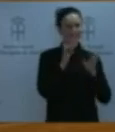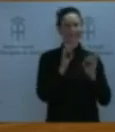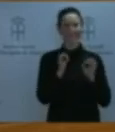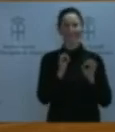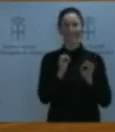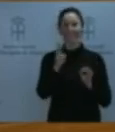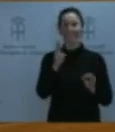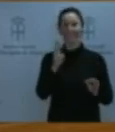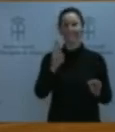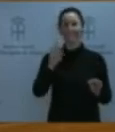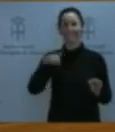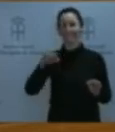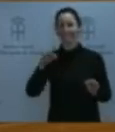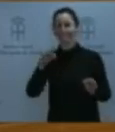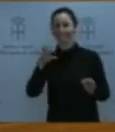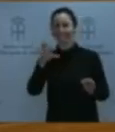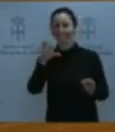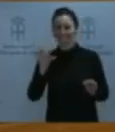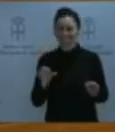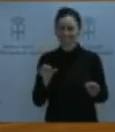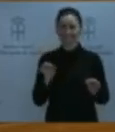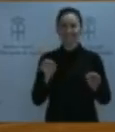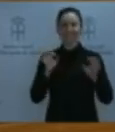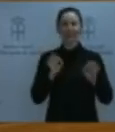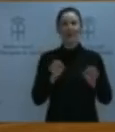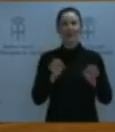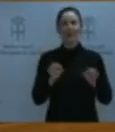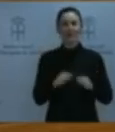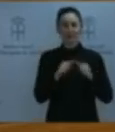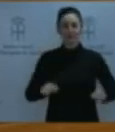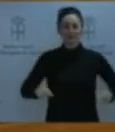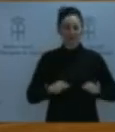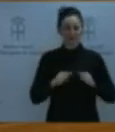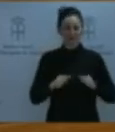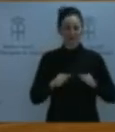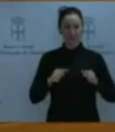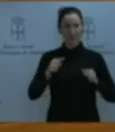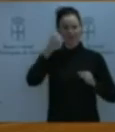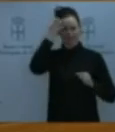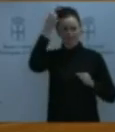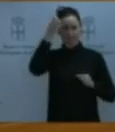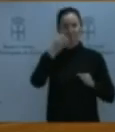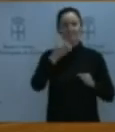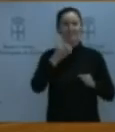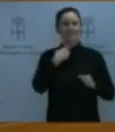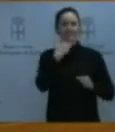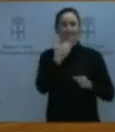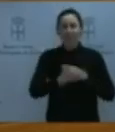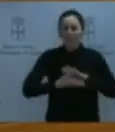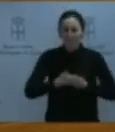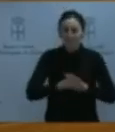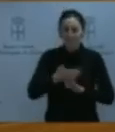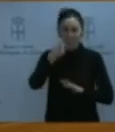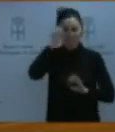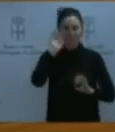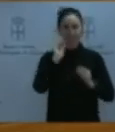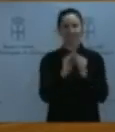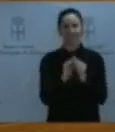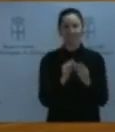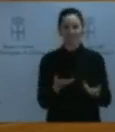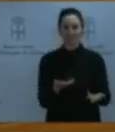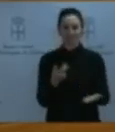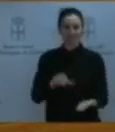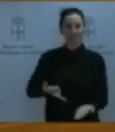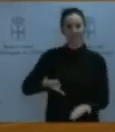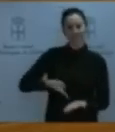real, hagan algo que tiene, en fin, más sentido común. Exíjanle al Gobierno de España